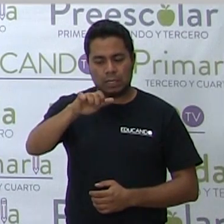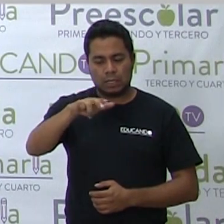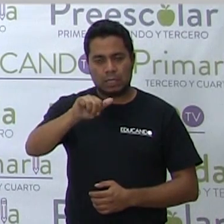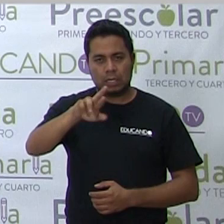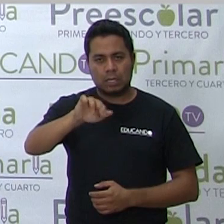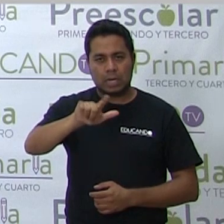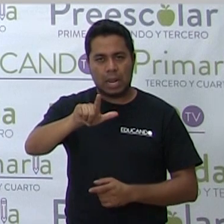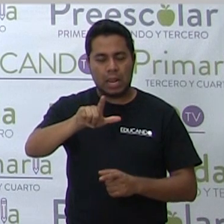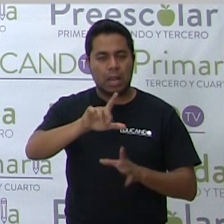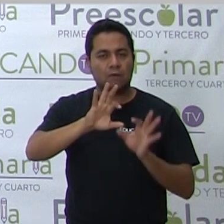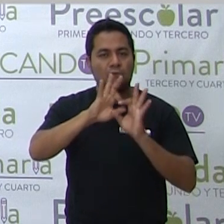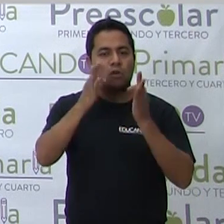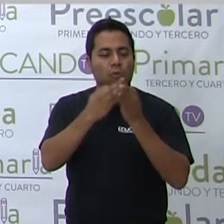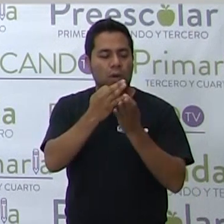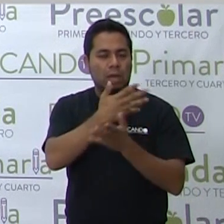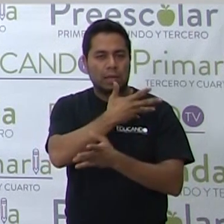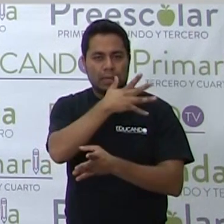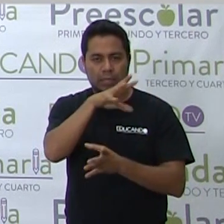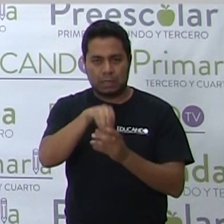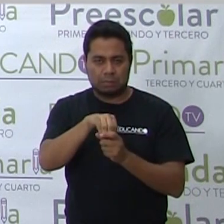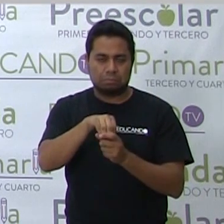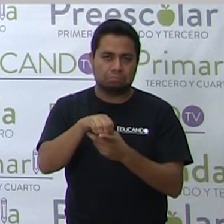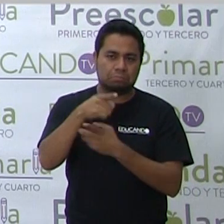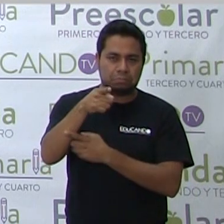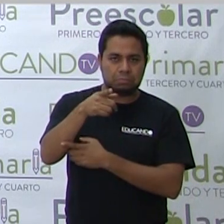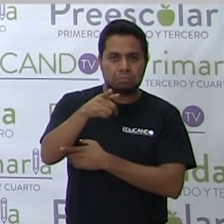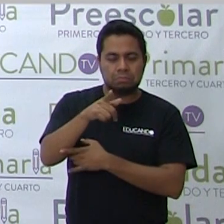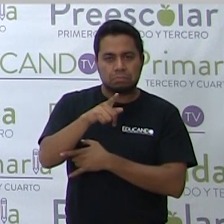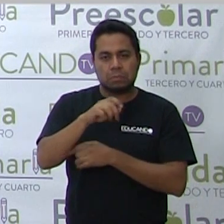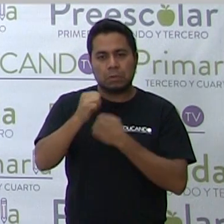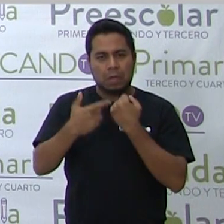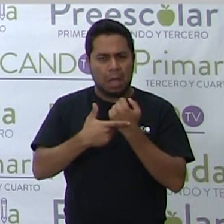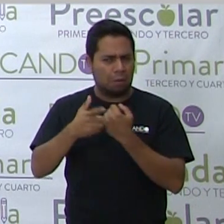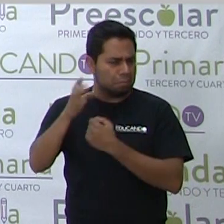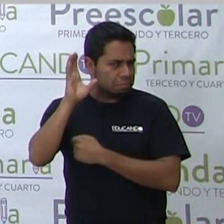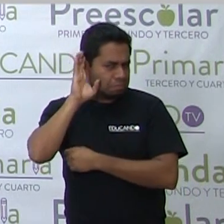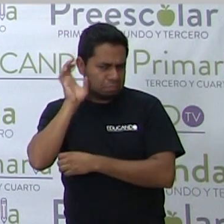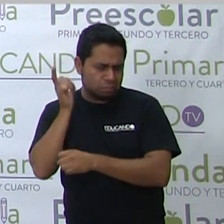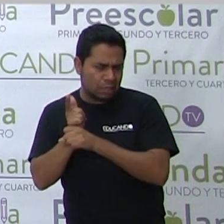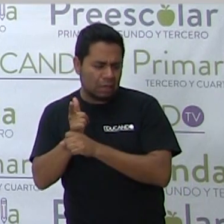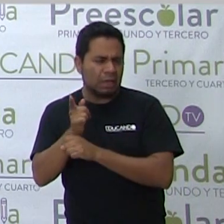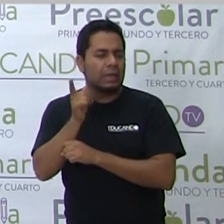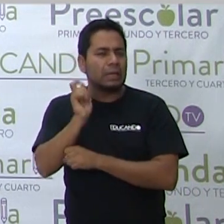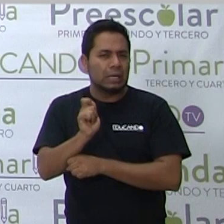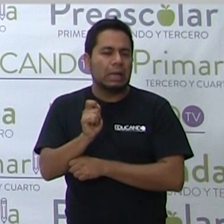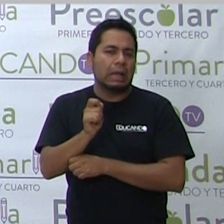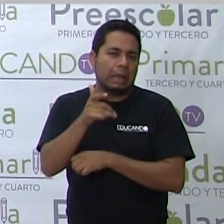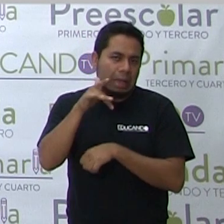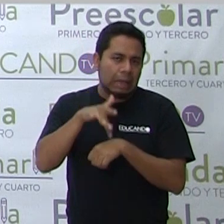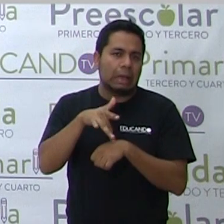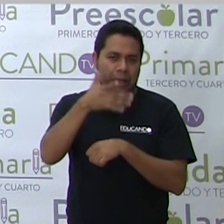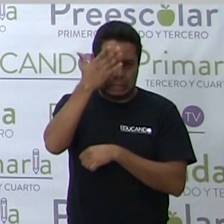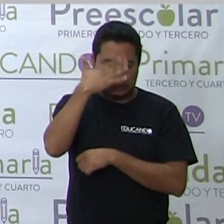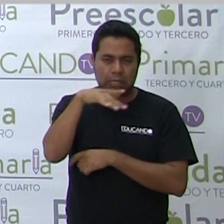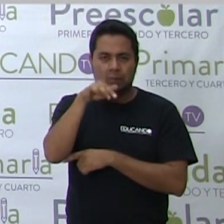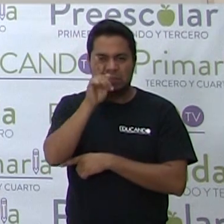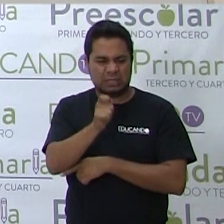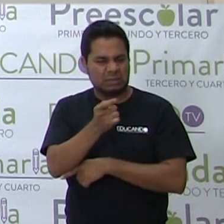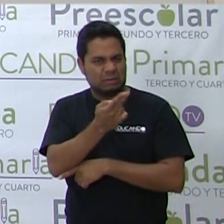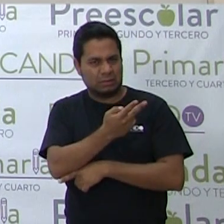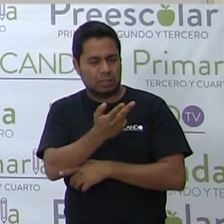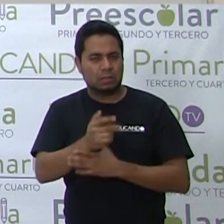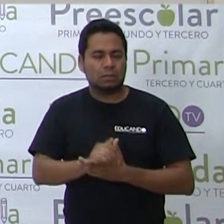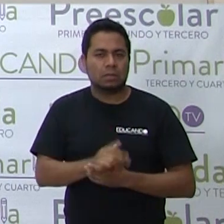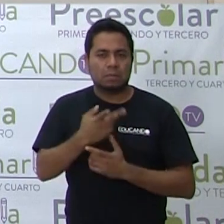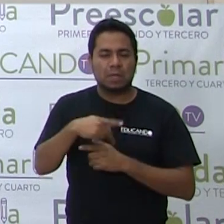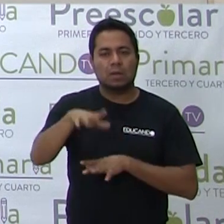general ustedes quizás ya lo han escuchado sí la fórmula general la famosa fórmula general